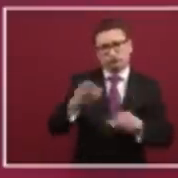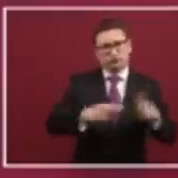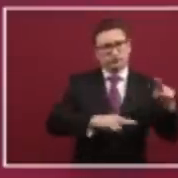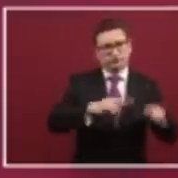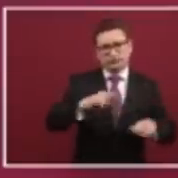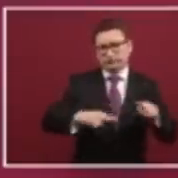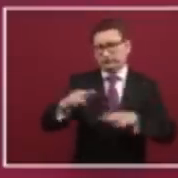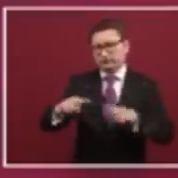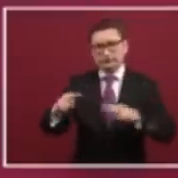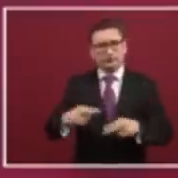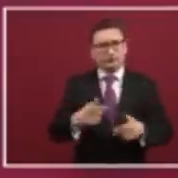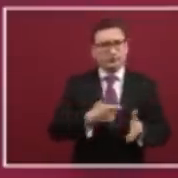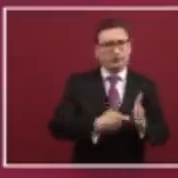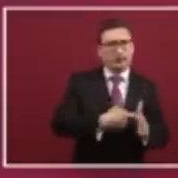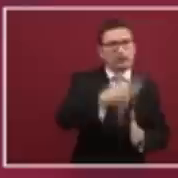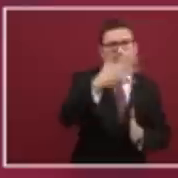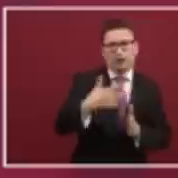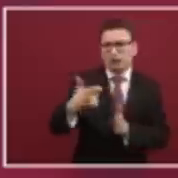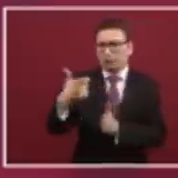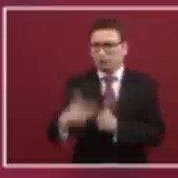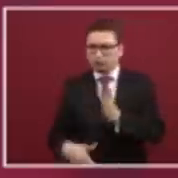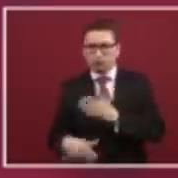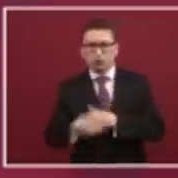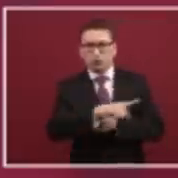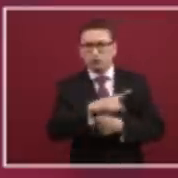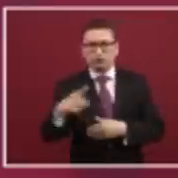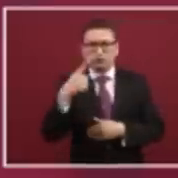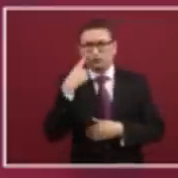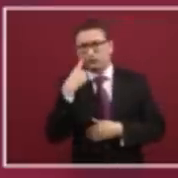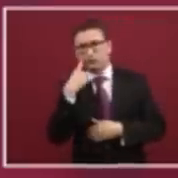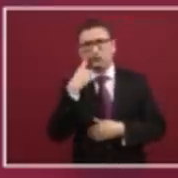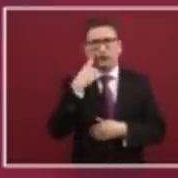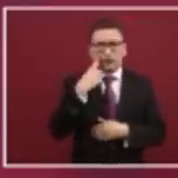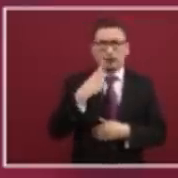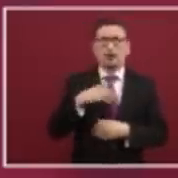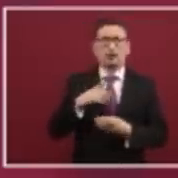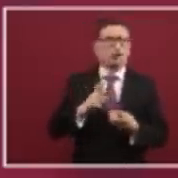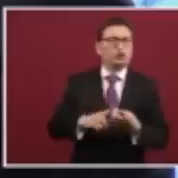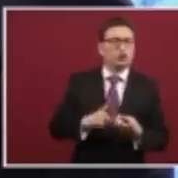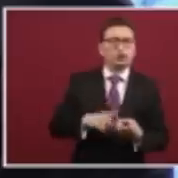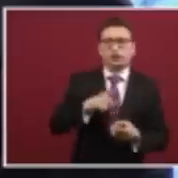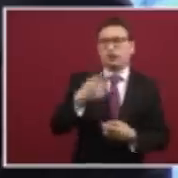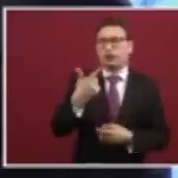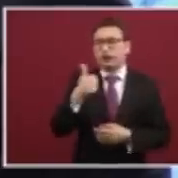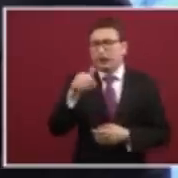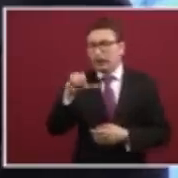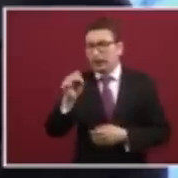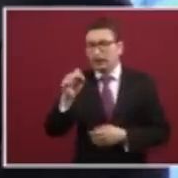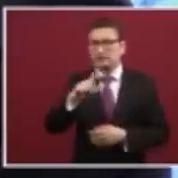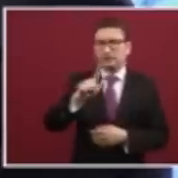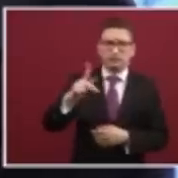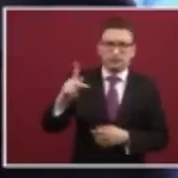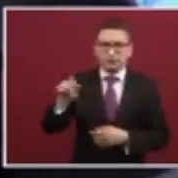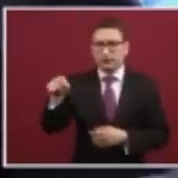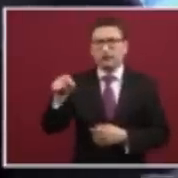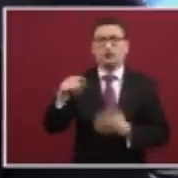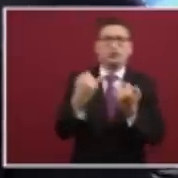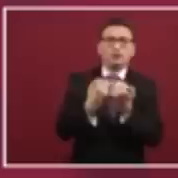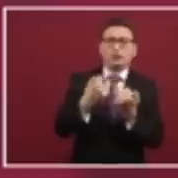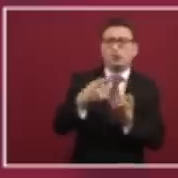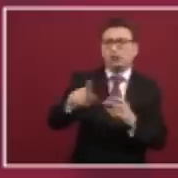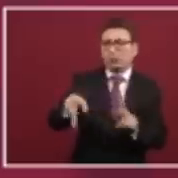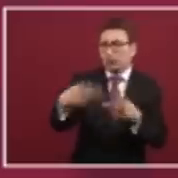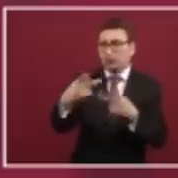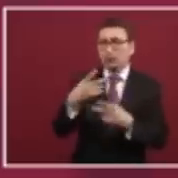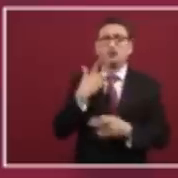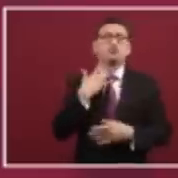menor precio en el país para que puedan juzgar si la gasolinera o el que le abastece de gas LP es el que le ofrece el